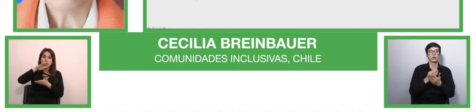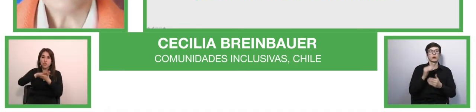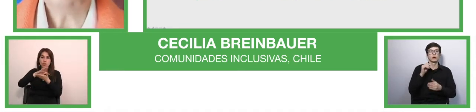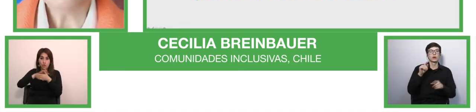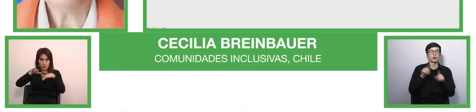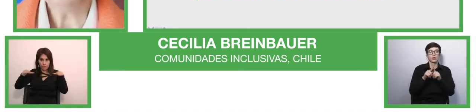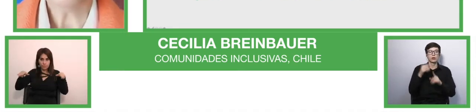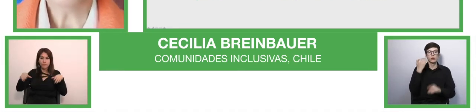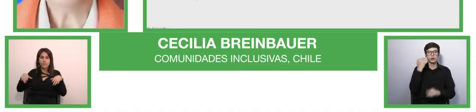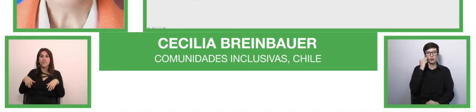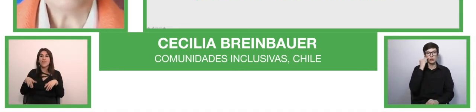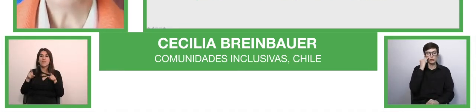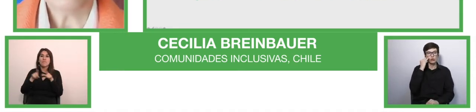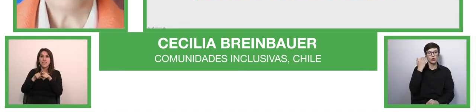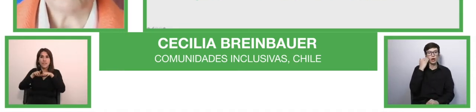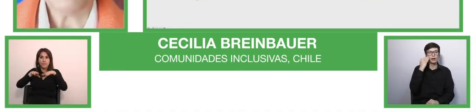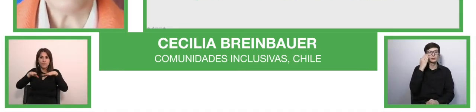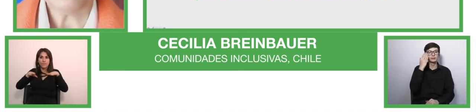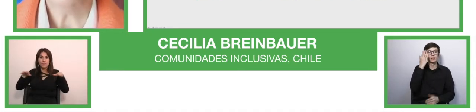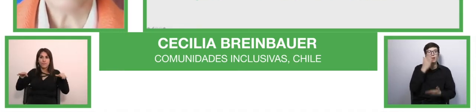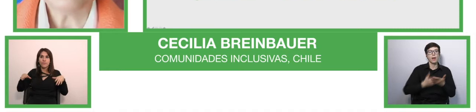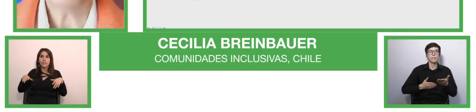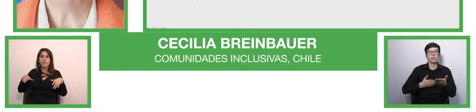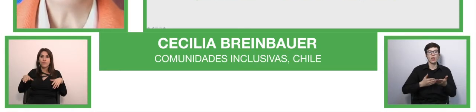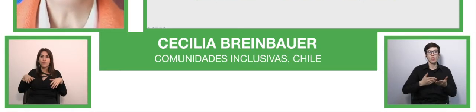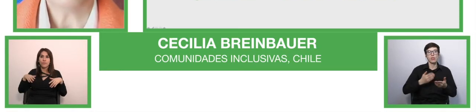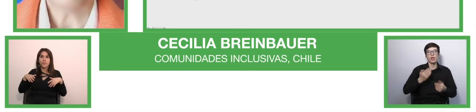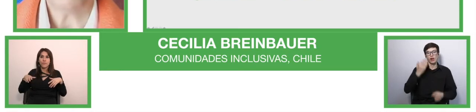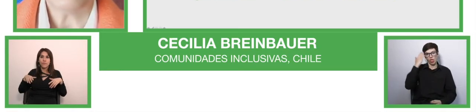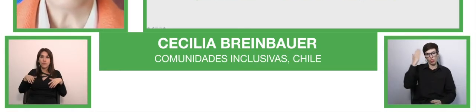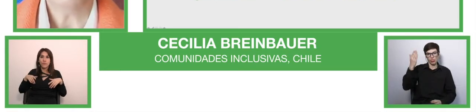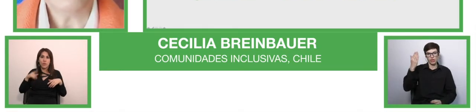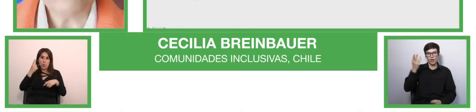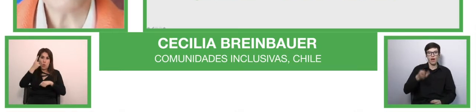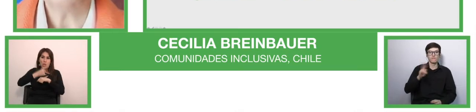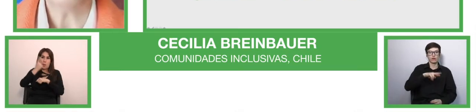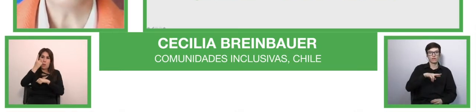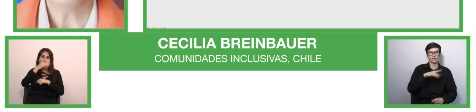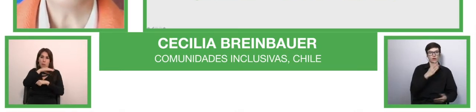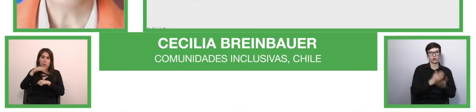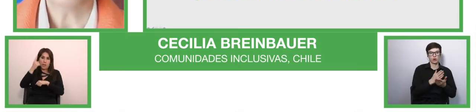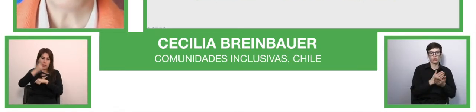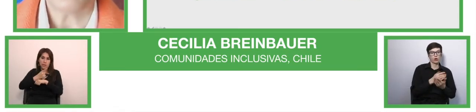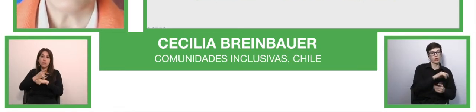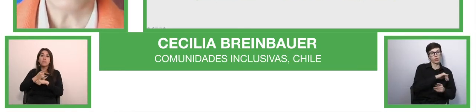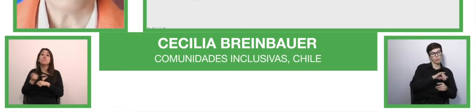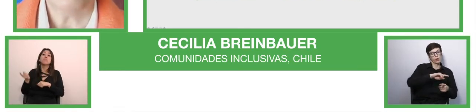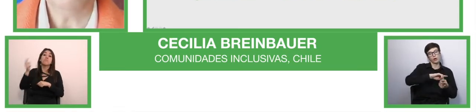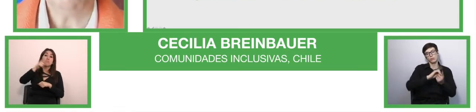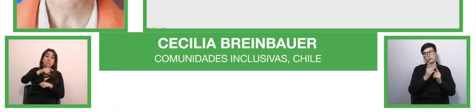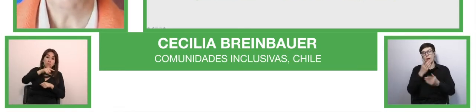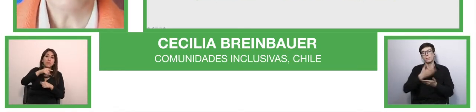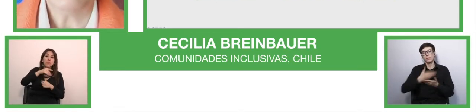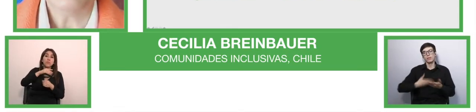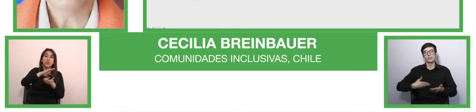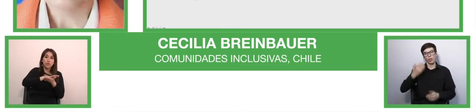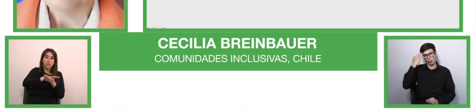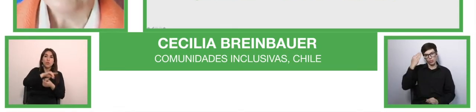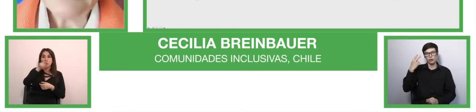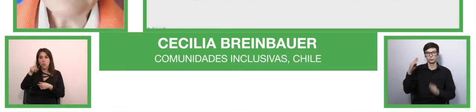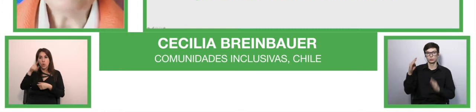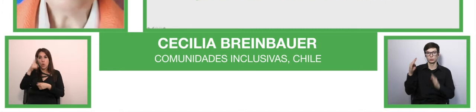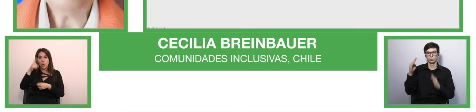al menos la mitad del día en las escuelas en estos ambientes escolares y la otra mitad del día en sus casas